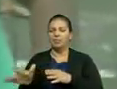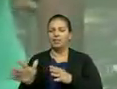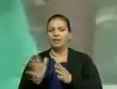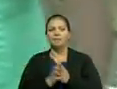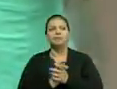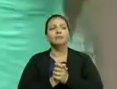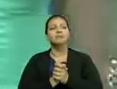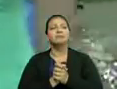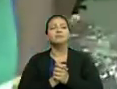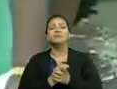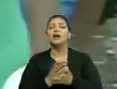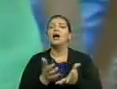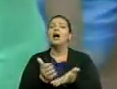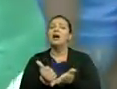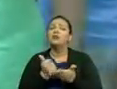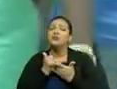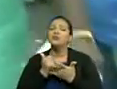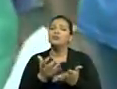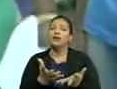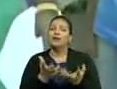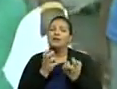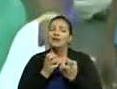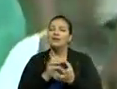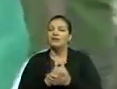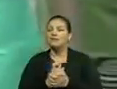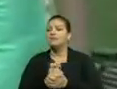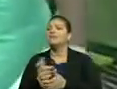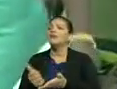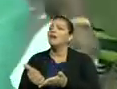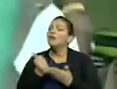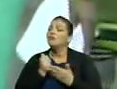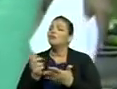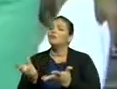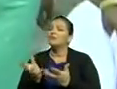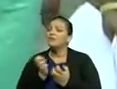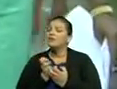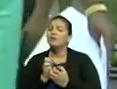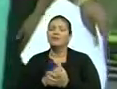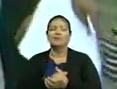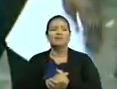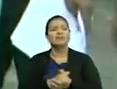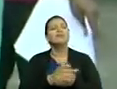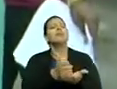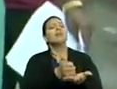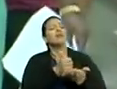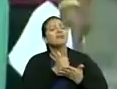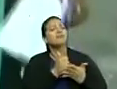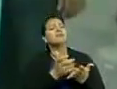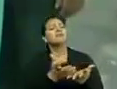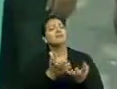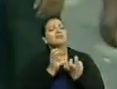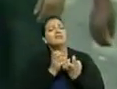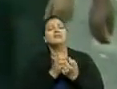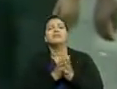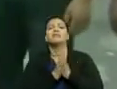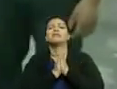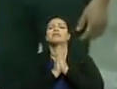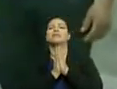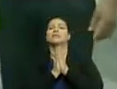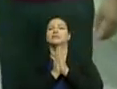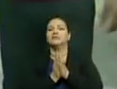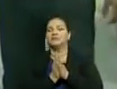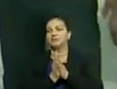Queremos ayuda. Queremos ayuda. Auxilio. Queremos ayuda. Ayuda.